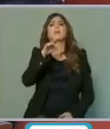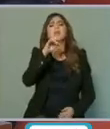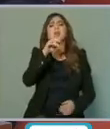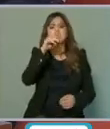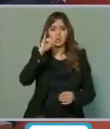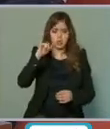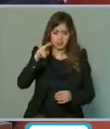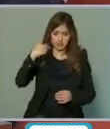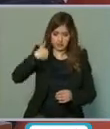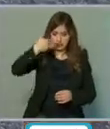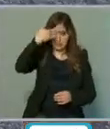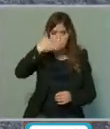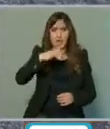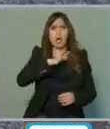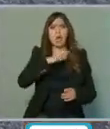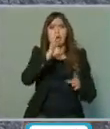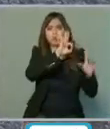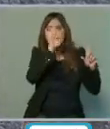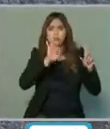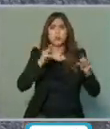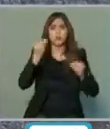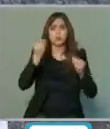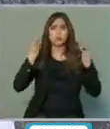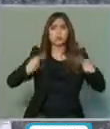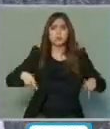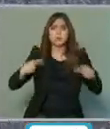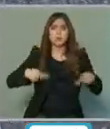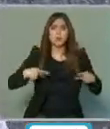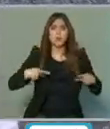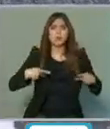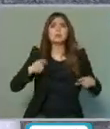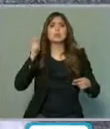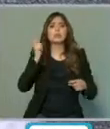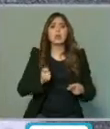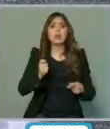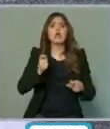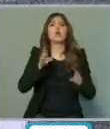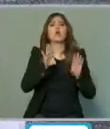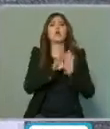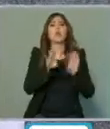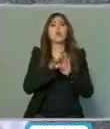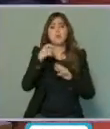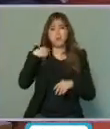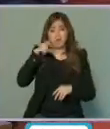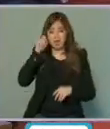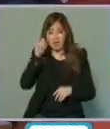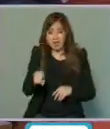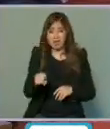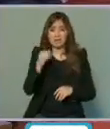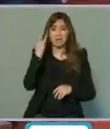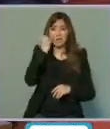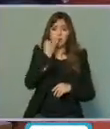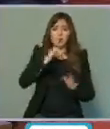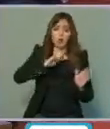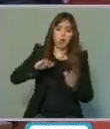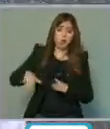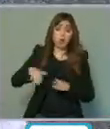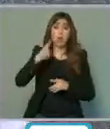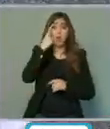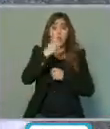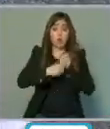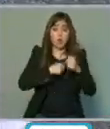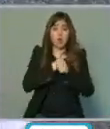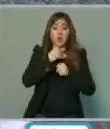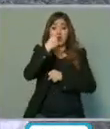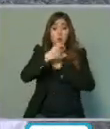porcentaje alto de personas que dejan atrás estas lenguas. Cada año, por año se pierde